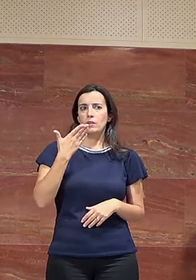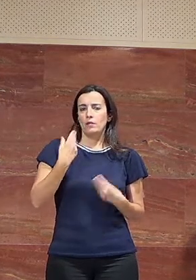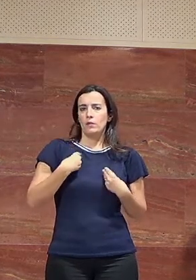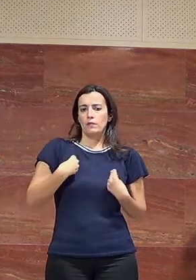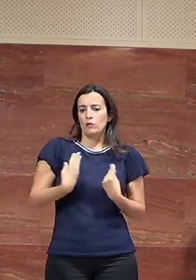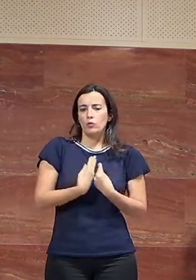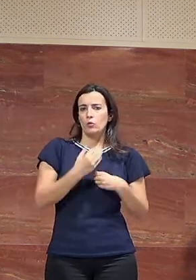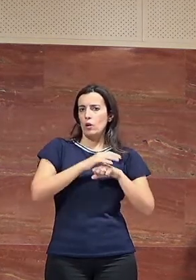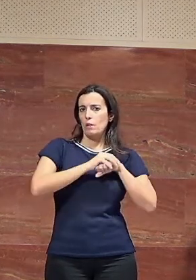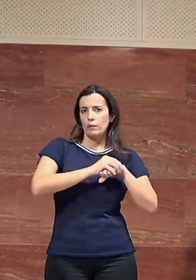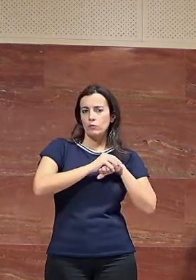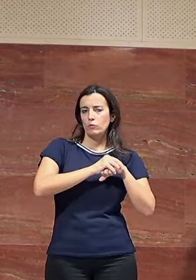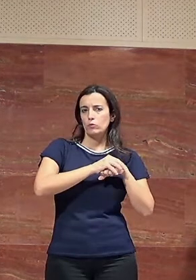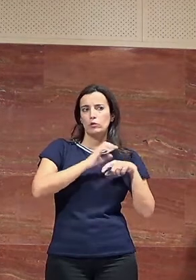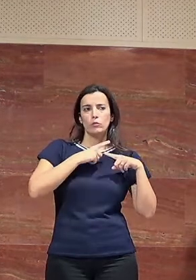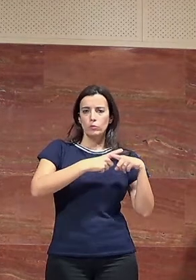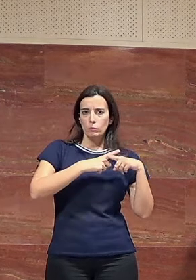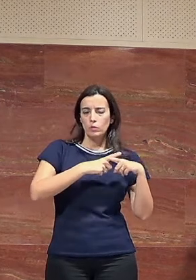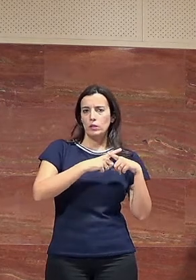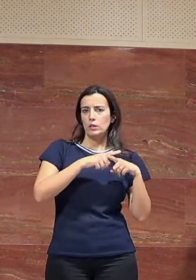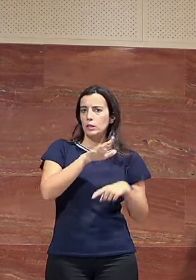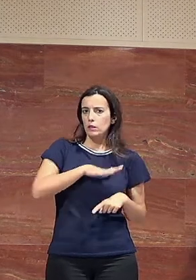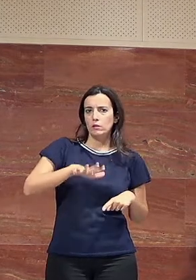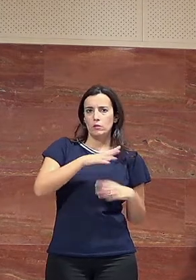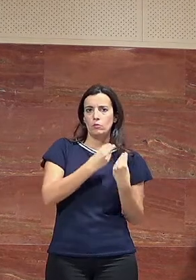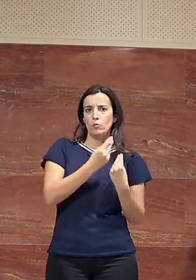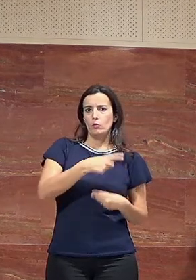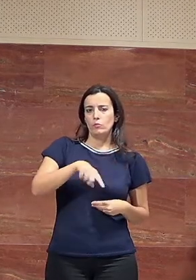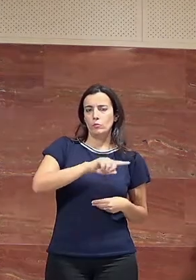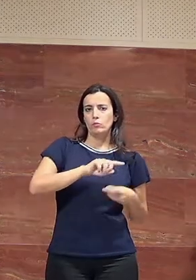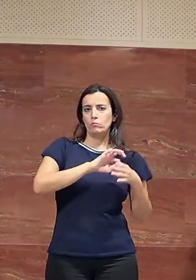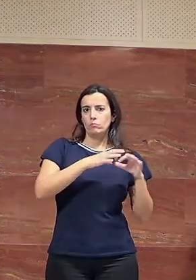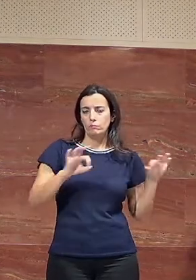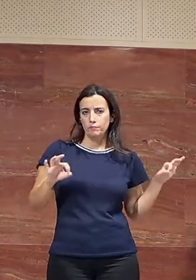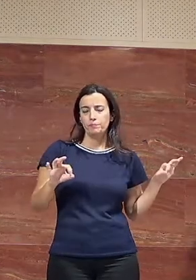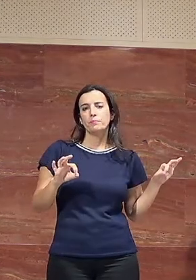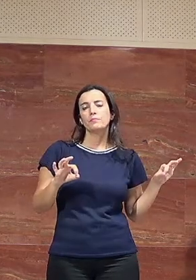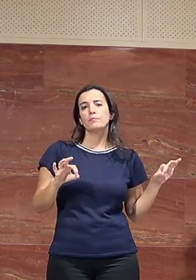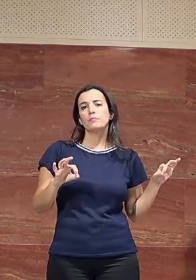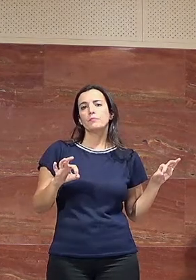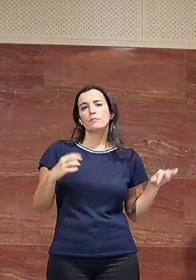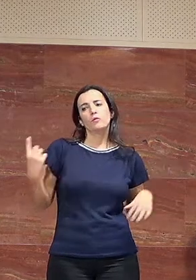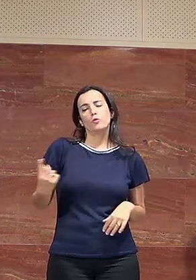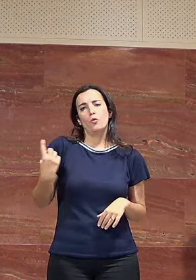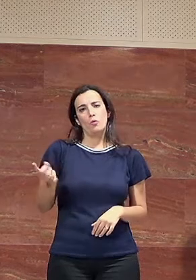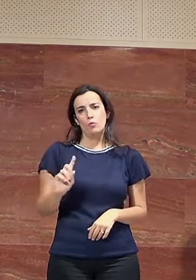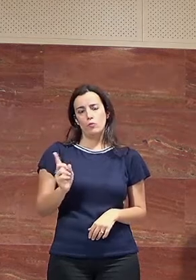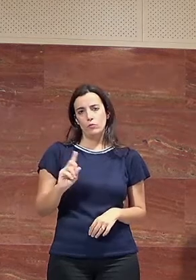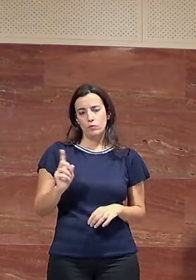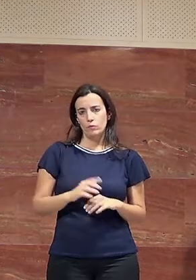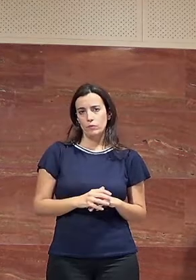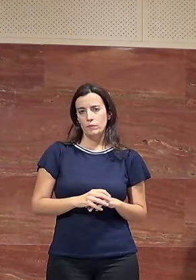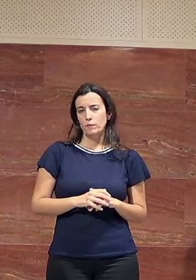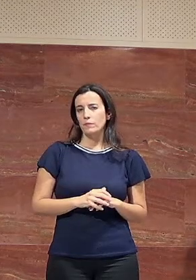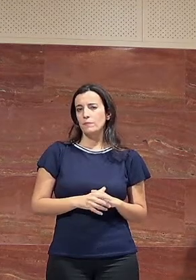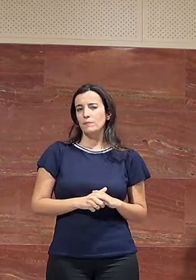amigos y compartir un espacio con ellos que ser solo. Y también una